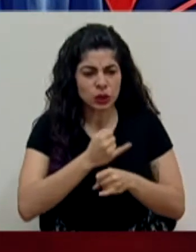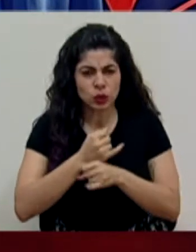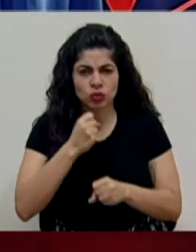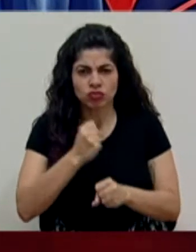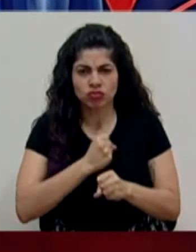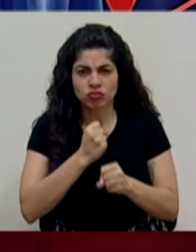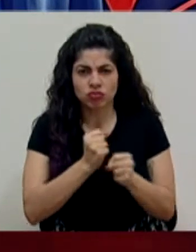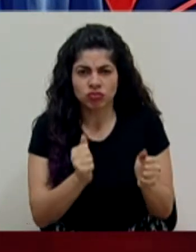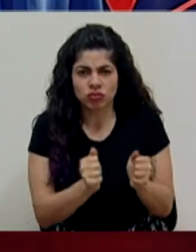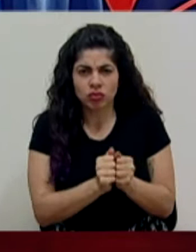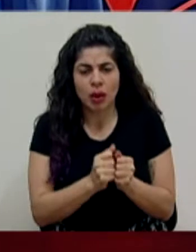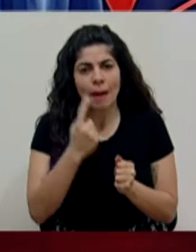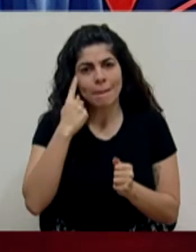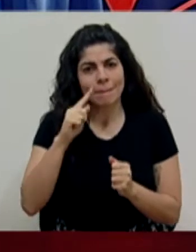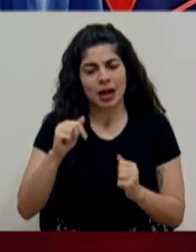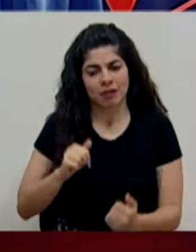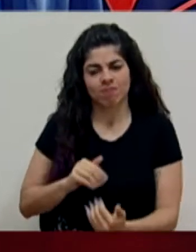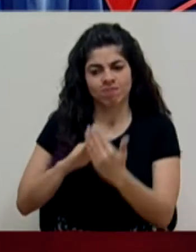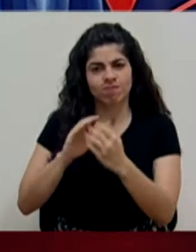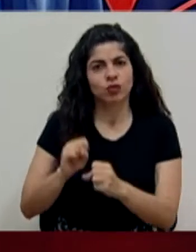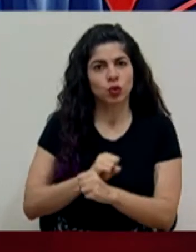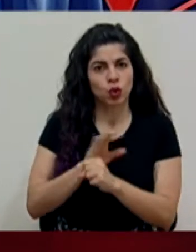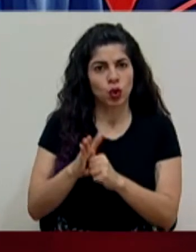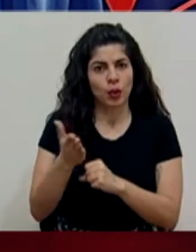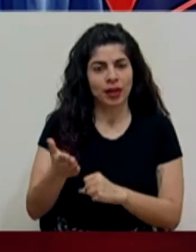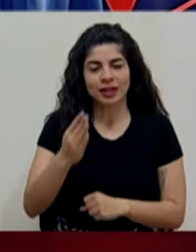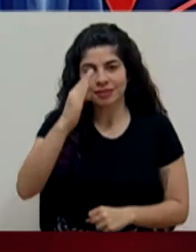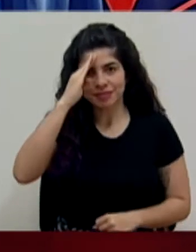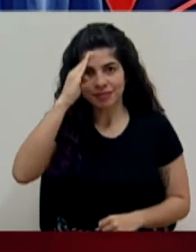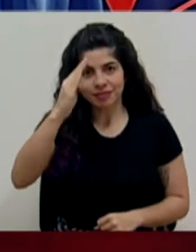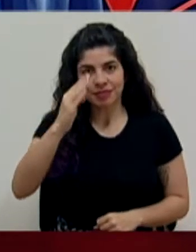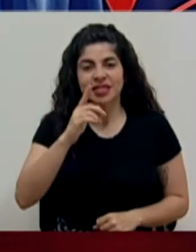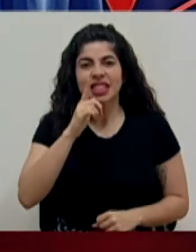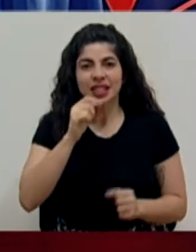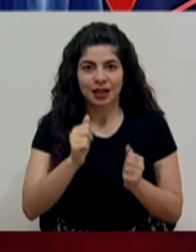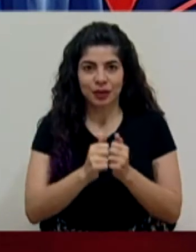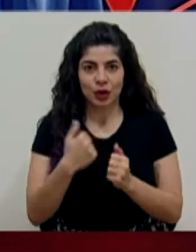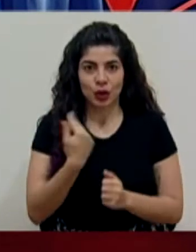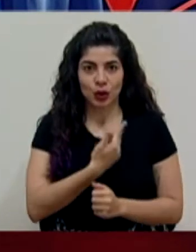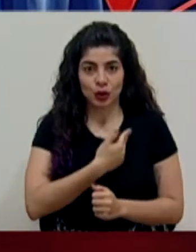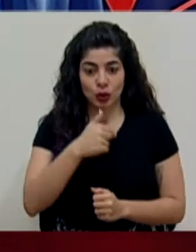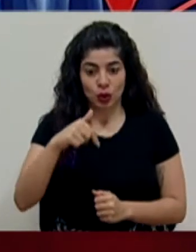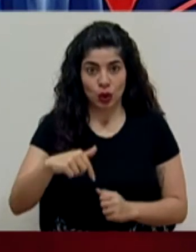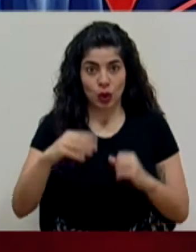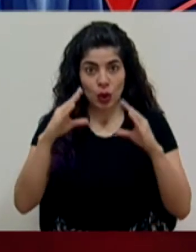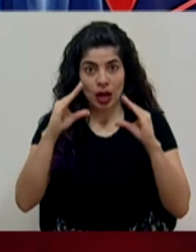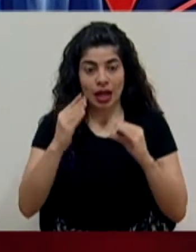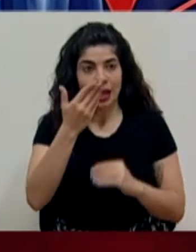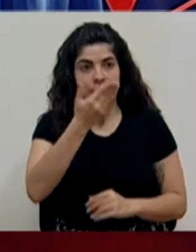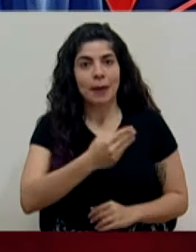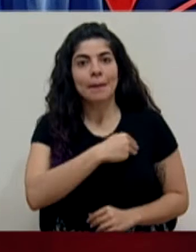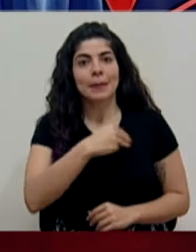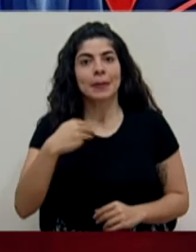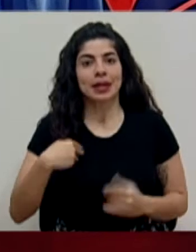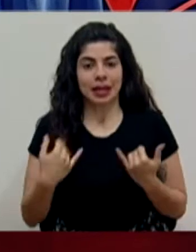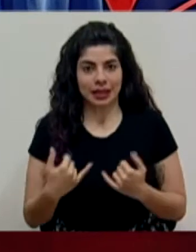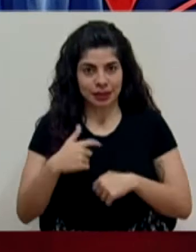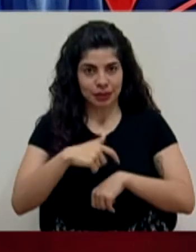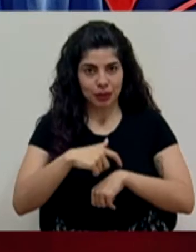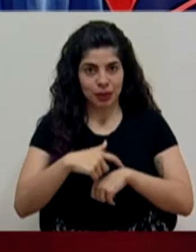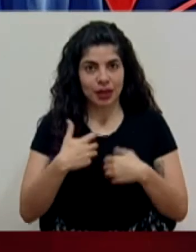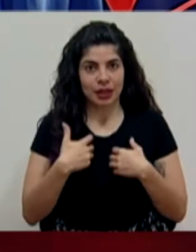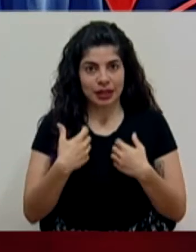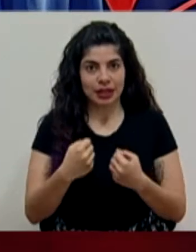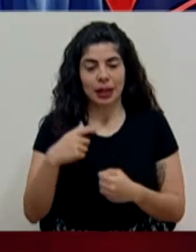se realiza para enfrentar el COVID-19. Saludamos a quien nos acompaña esta tarde, al ministro AI de Salud,